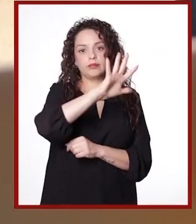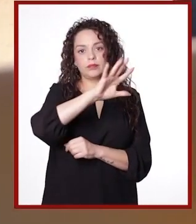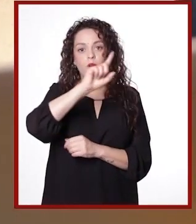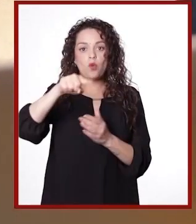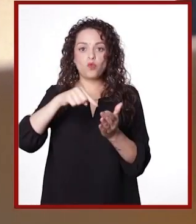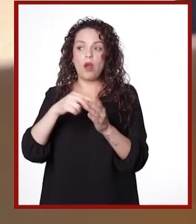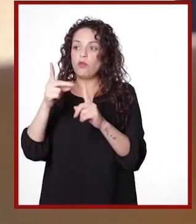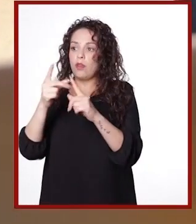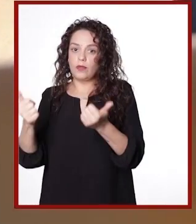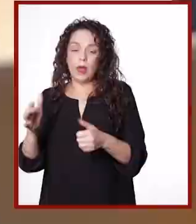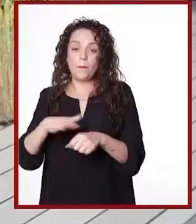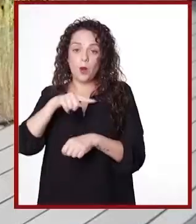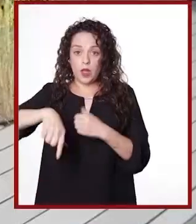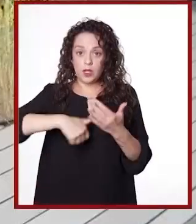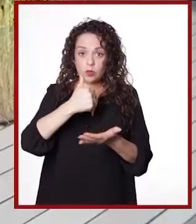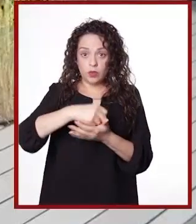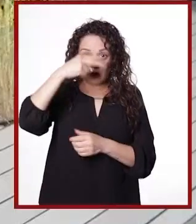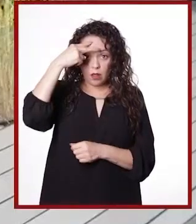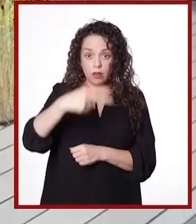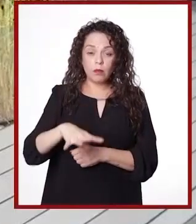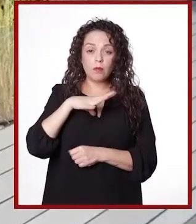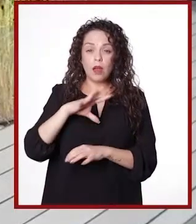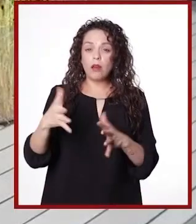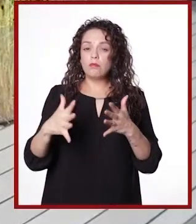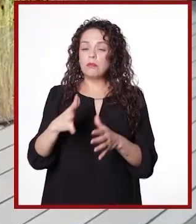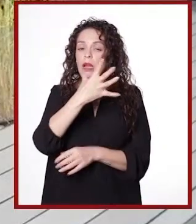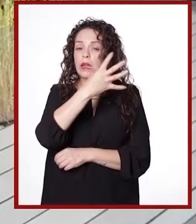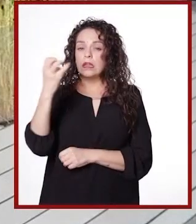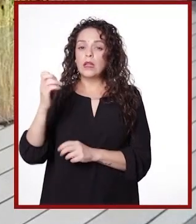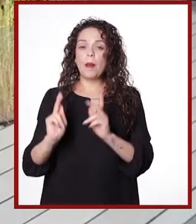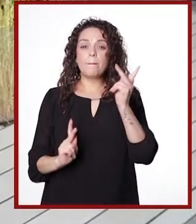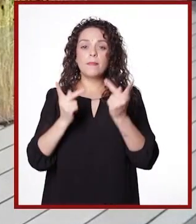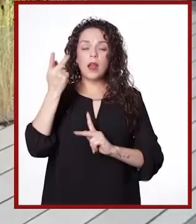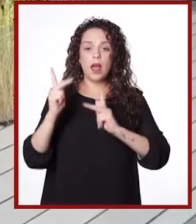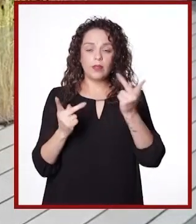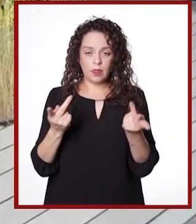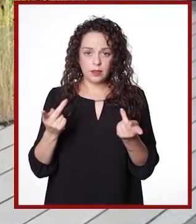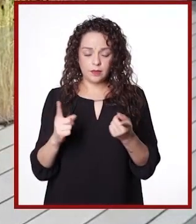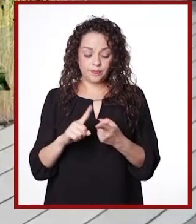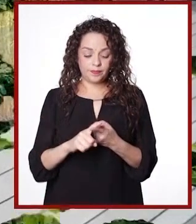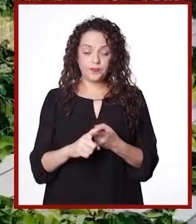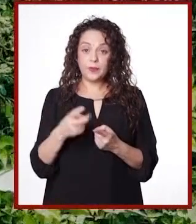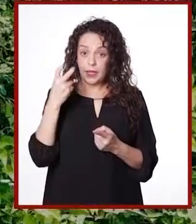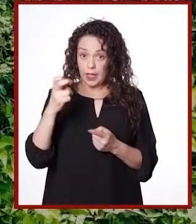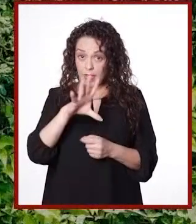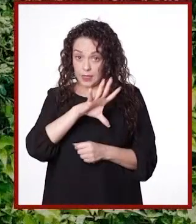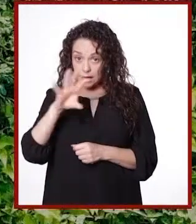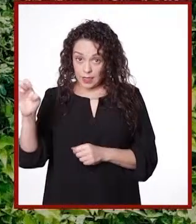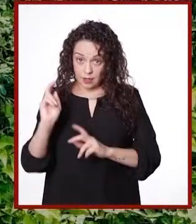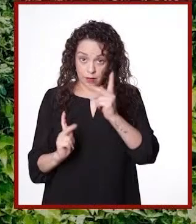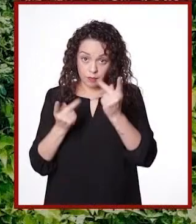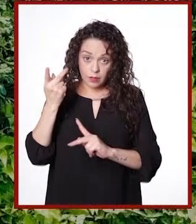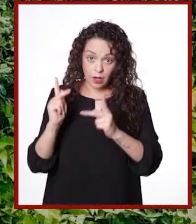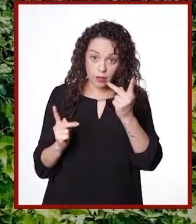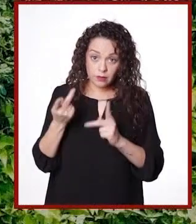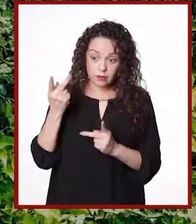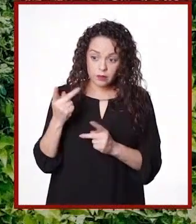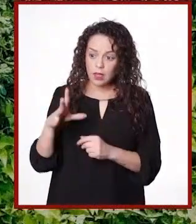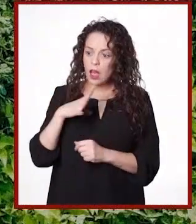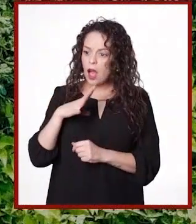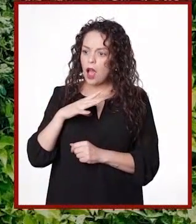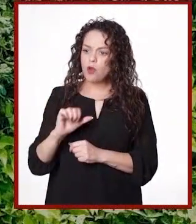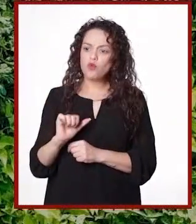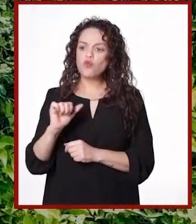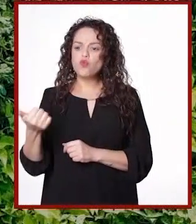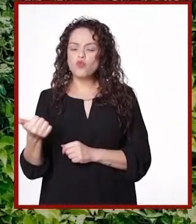Ciudad de México nosotros tenemos aproximadamente 500 plantas probadas. Luego de esas 500 plantas, hay una